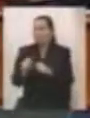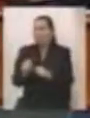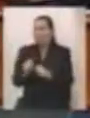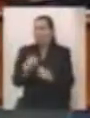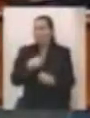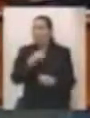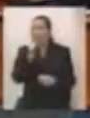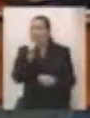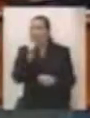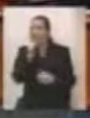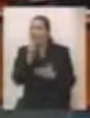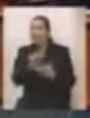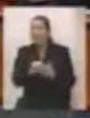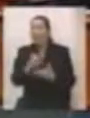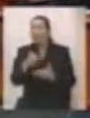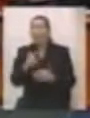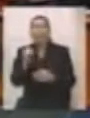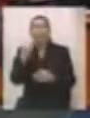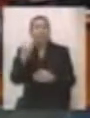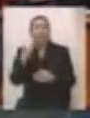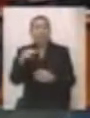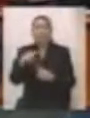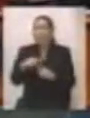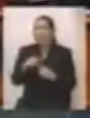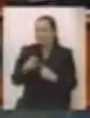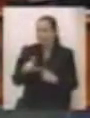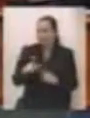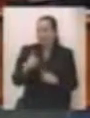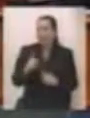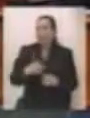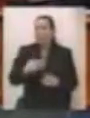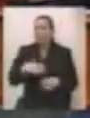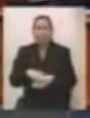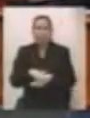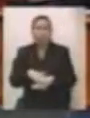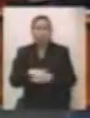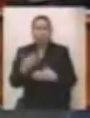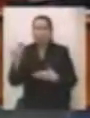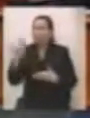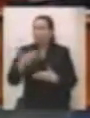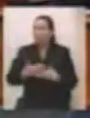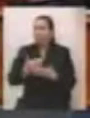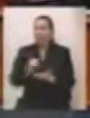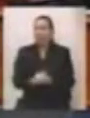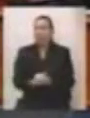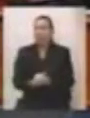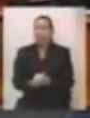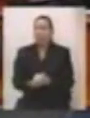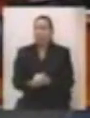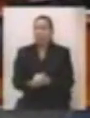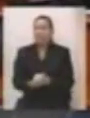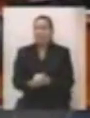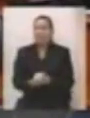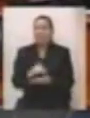las compañías privadas, llámese Claro, Telefónica, Nextel, lo que fuera, para poder tratar de bloquear estas páginas